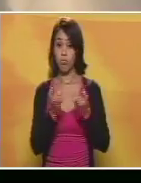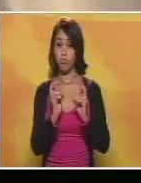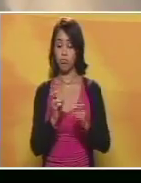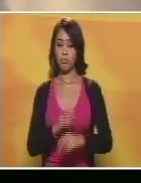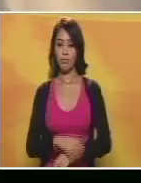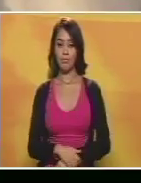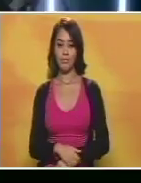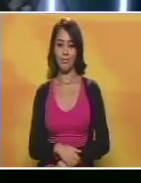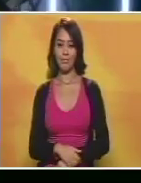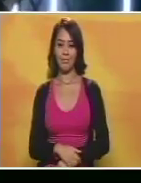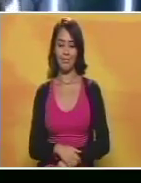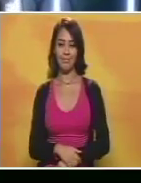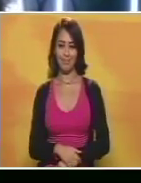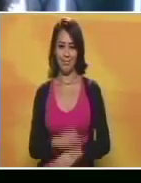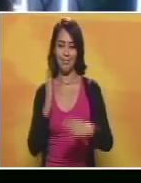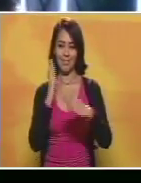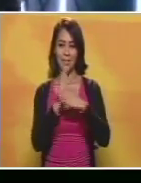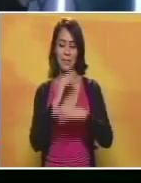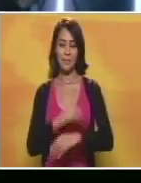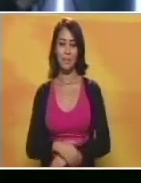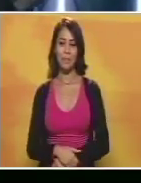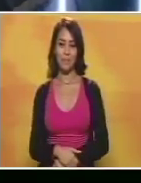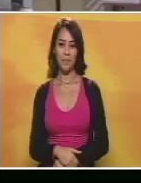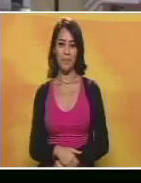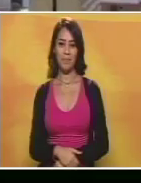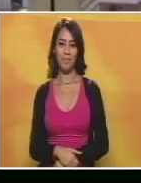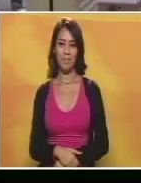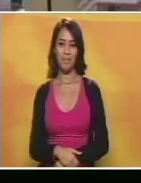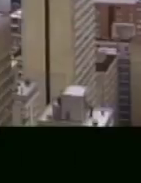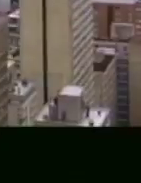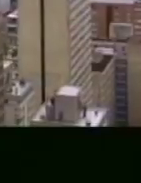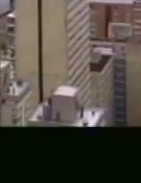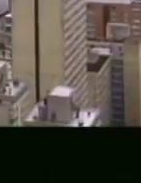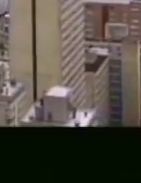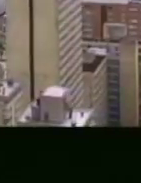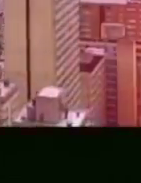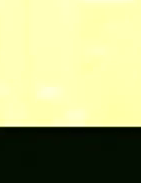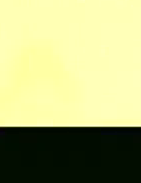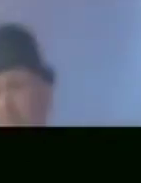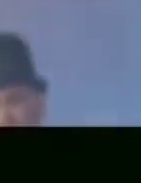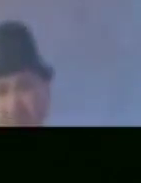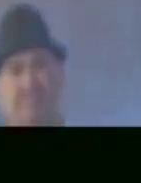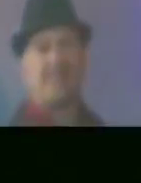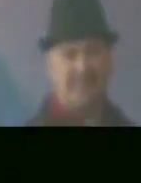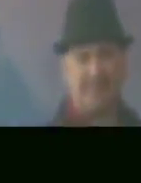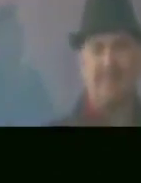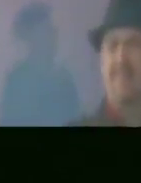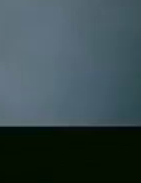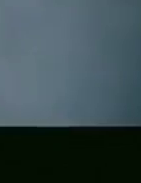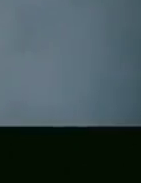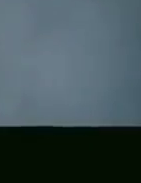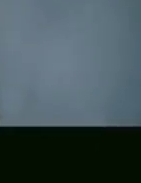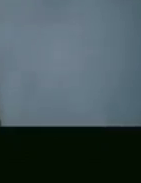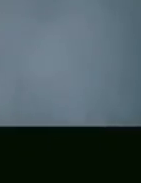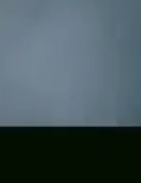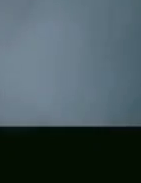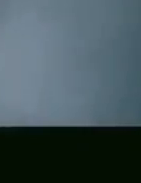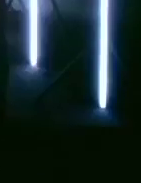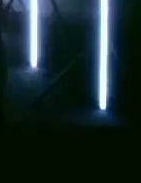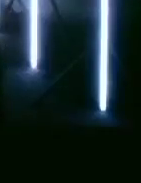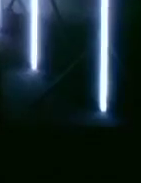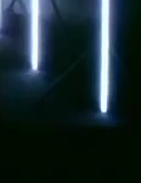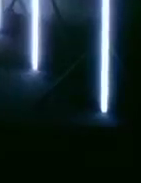comunicado, la embajada rusa en Londres calificó la decisión de inaceptable e injustificable. Asimismo, la presidenta del Senado ruso indicó que Moscú